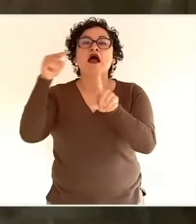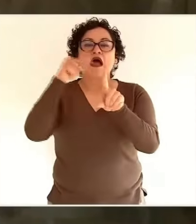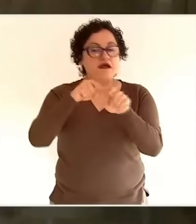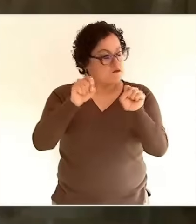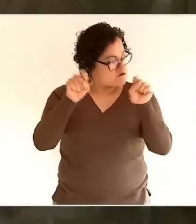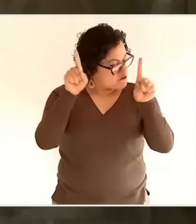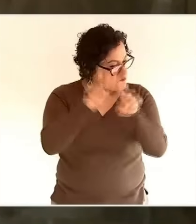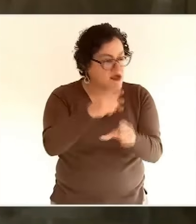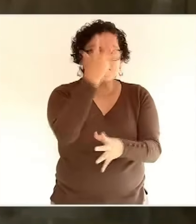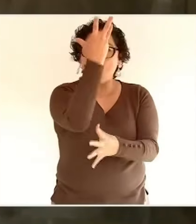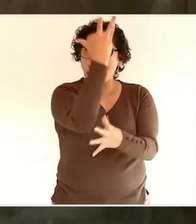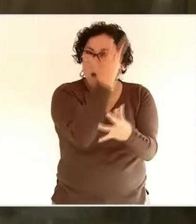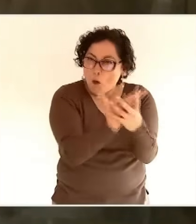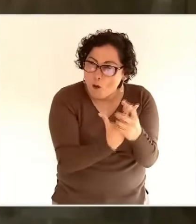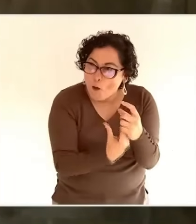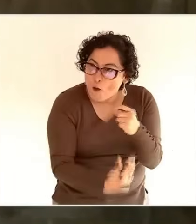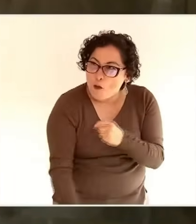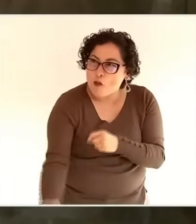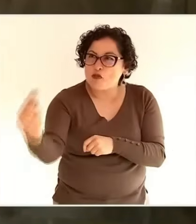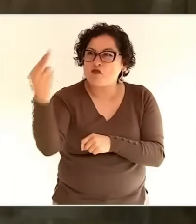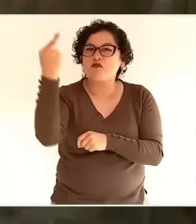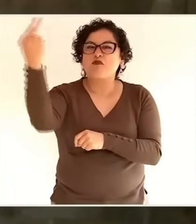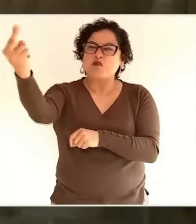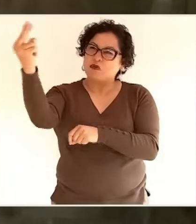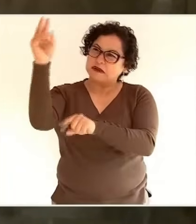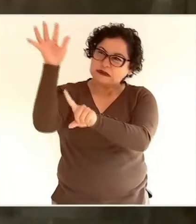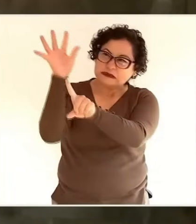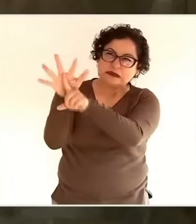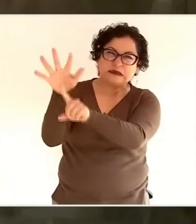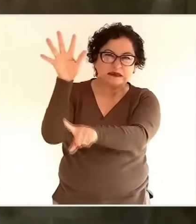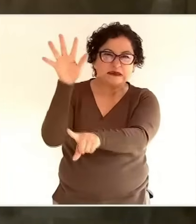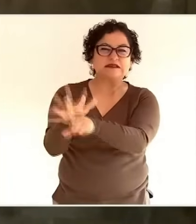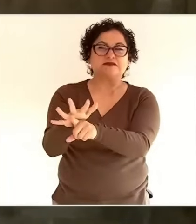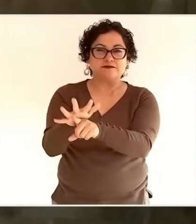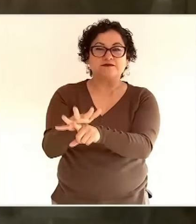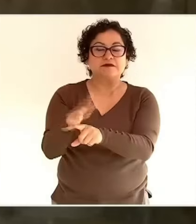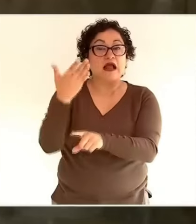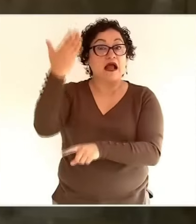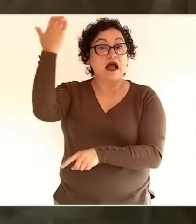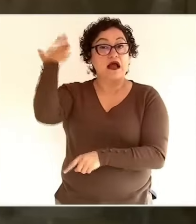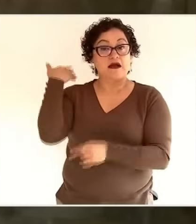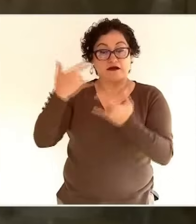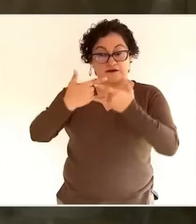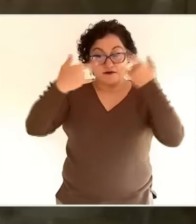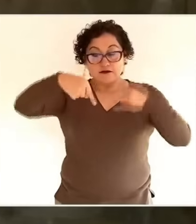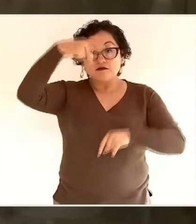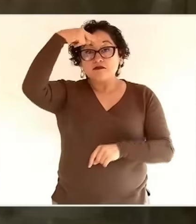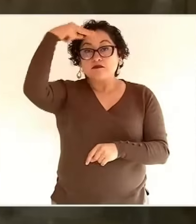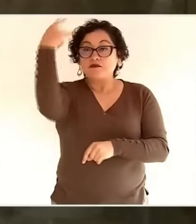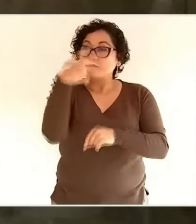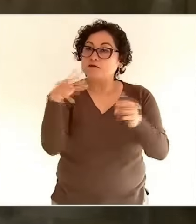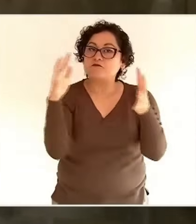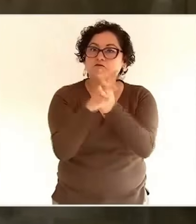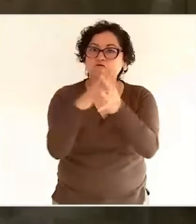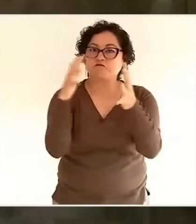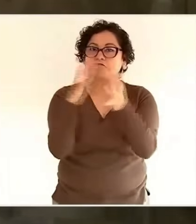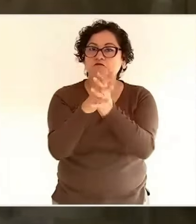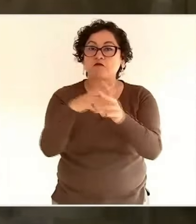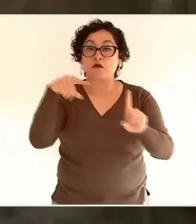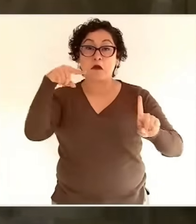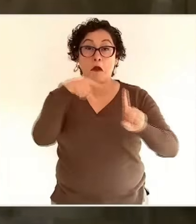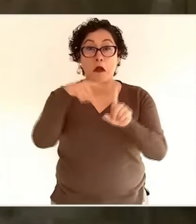la persecución y la incertidumbre de una nación en guerra y, sin embargo, nunca se